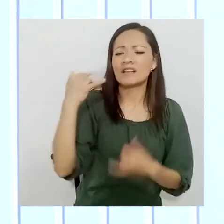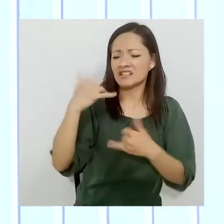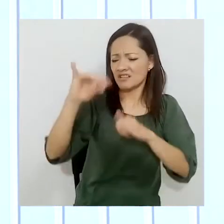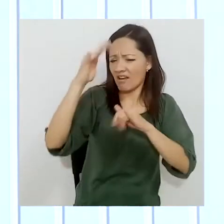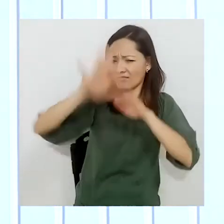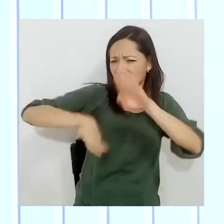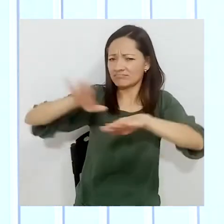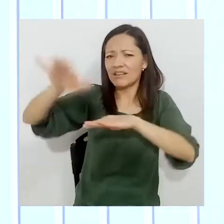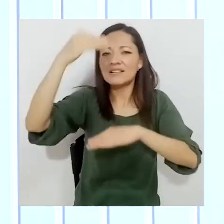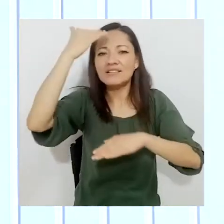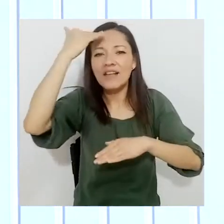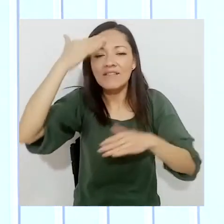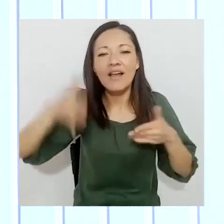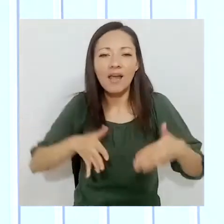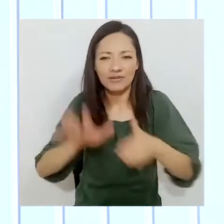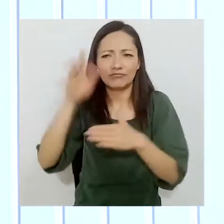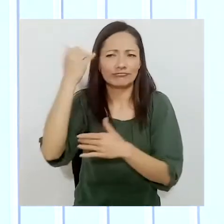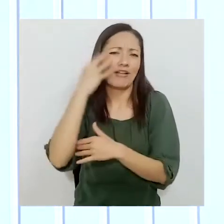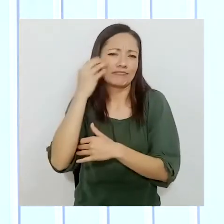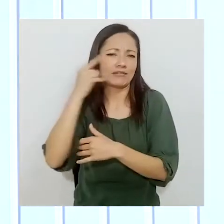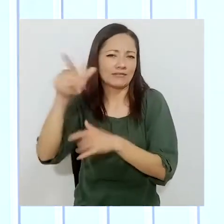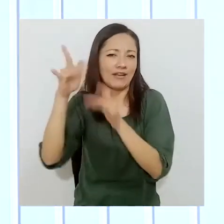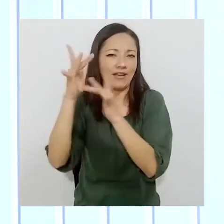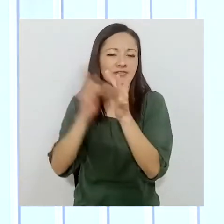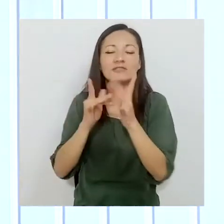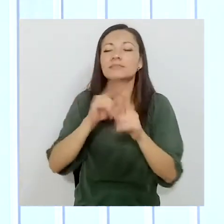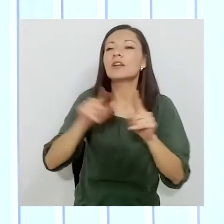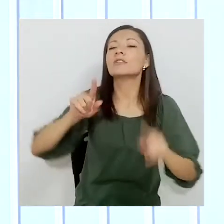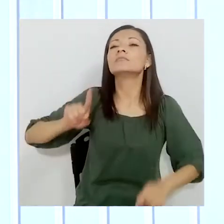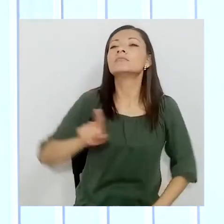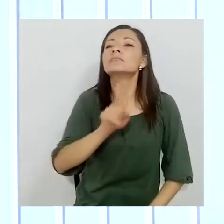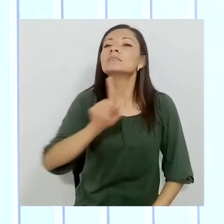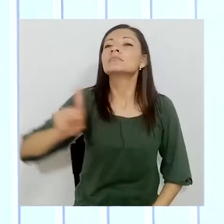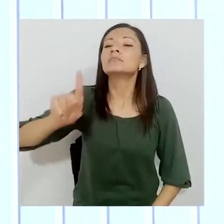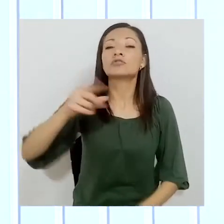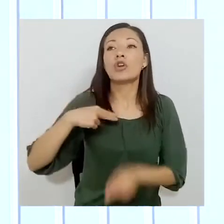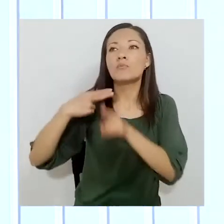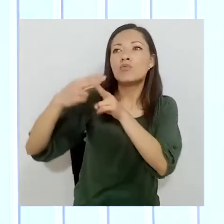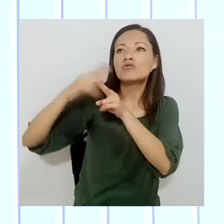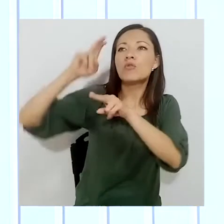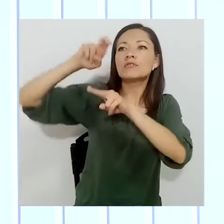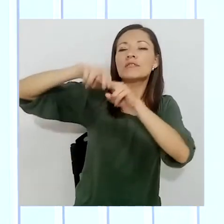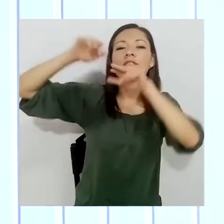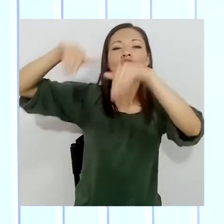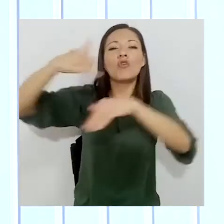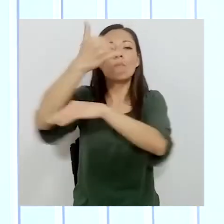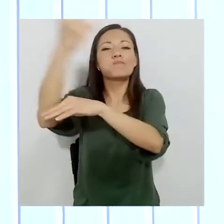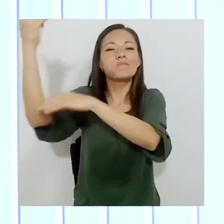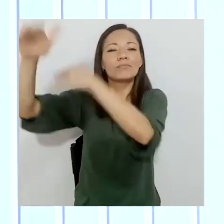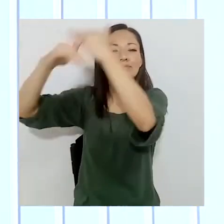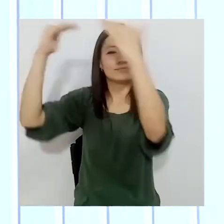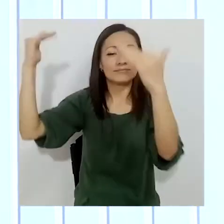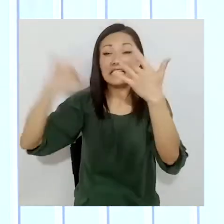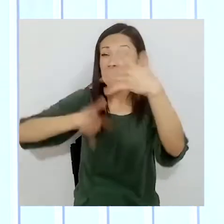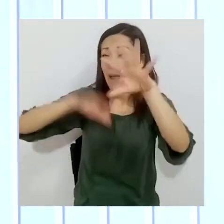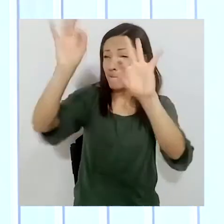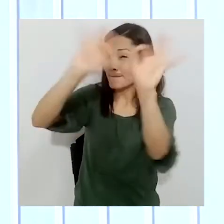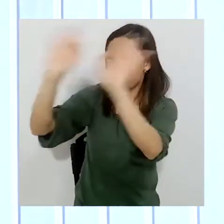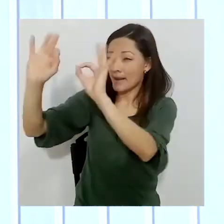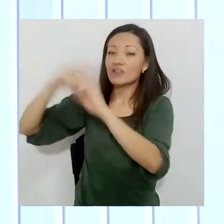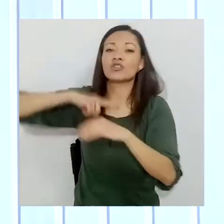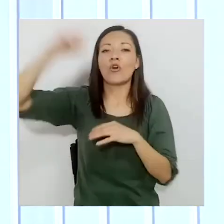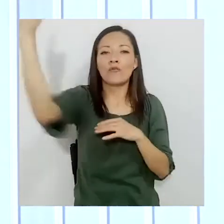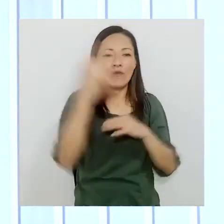dice, continúo mi camino en Juan capítulo 14, voy a sentarme en el trono. Y una vez que hubiere preparado todo, voy a volver